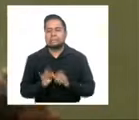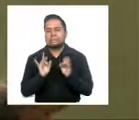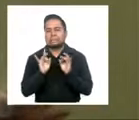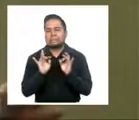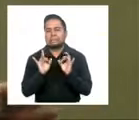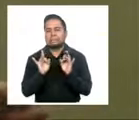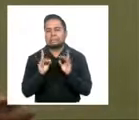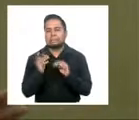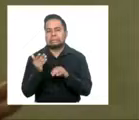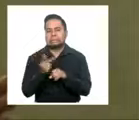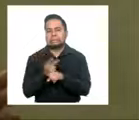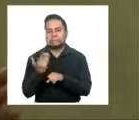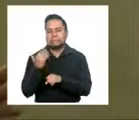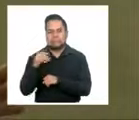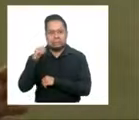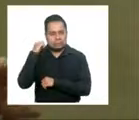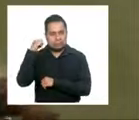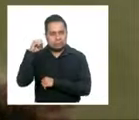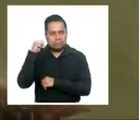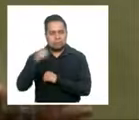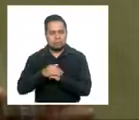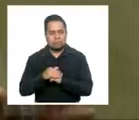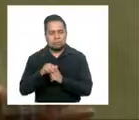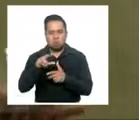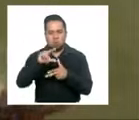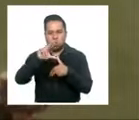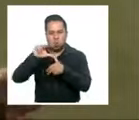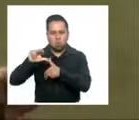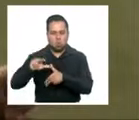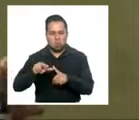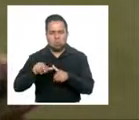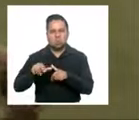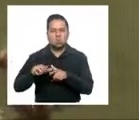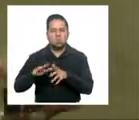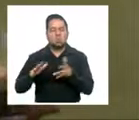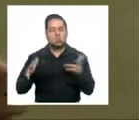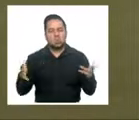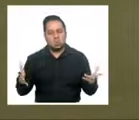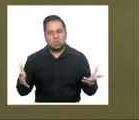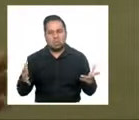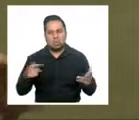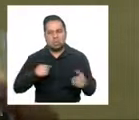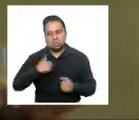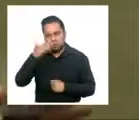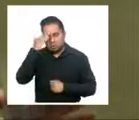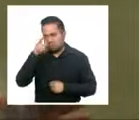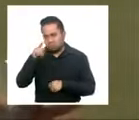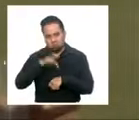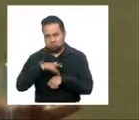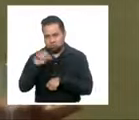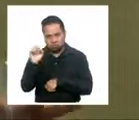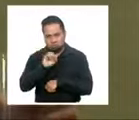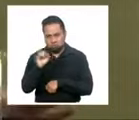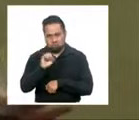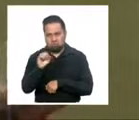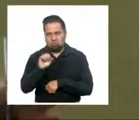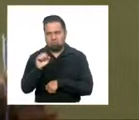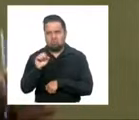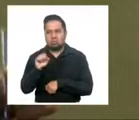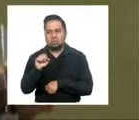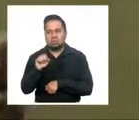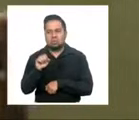acontecimientos pasados en Oaxaca, del huracán que sufrieron, yo sé que no le tocó a usted en su periodo